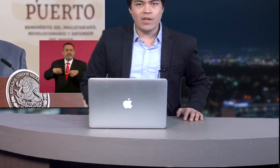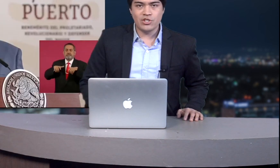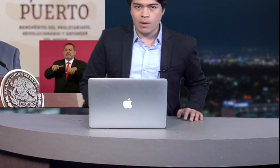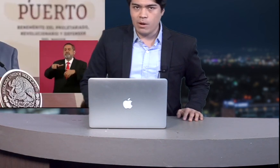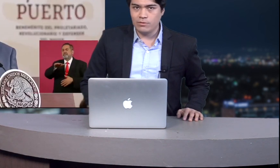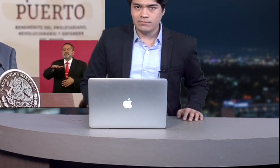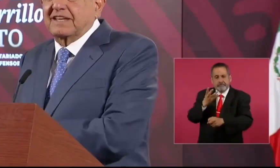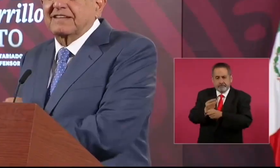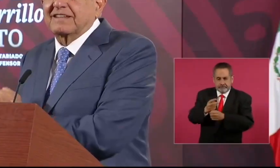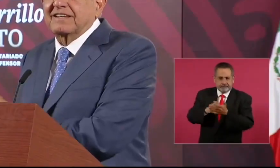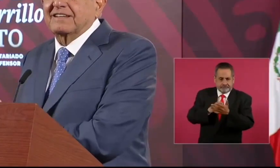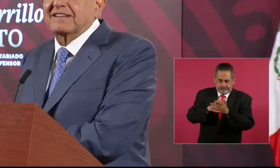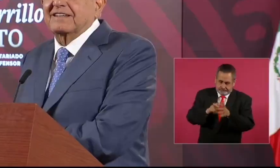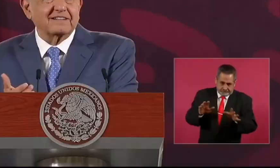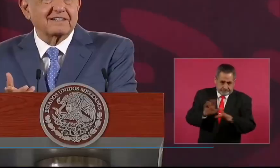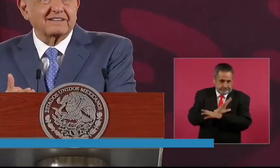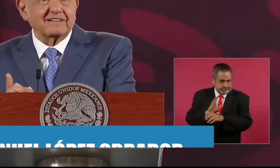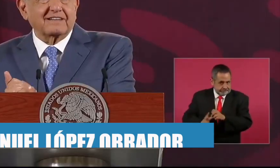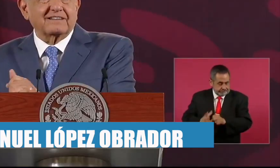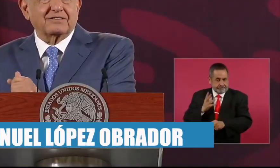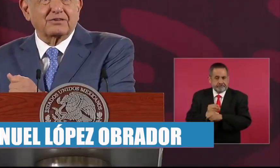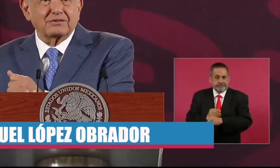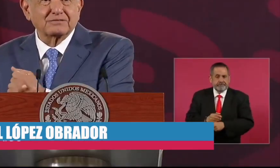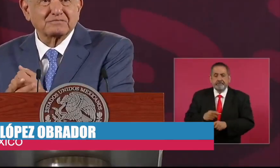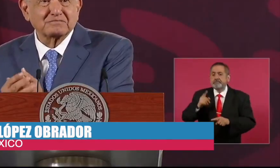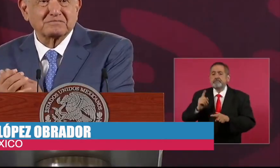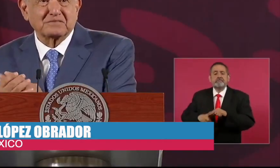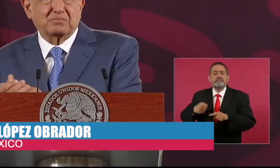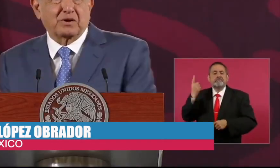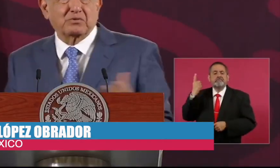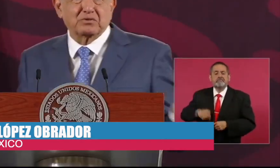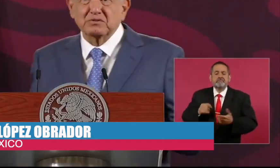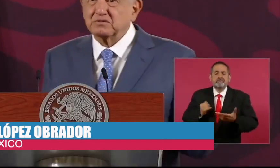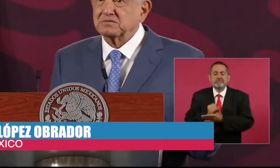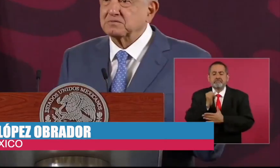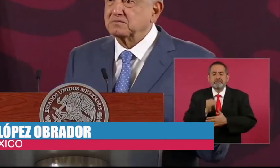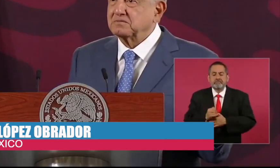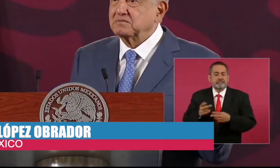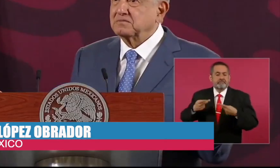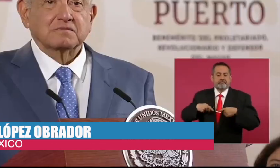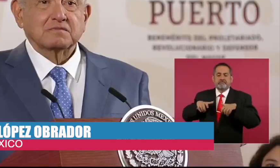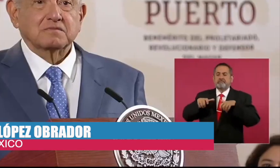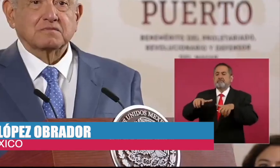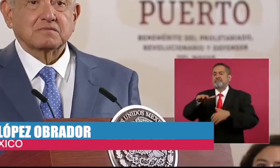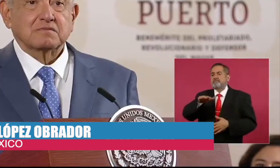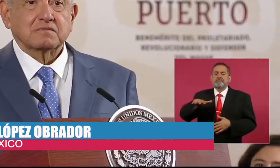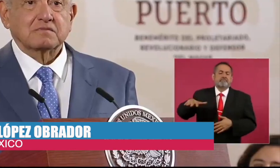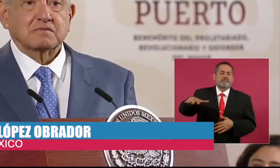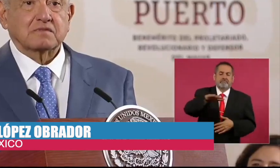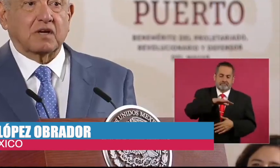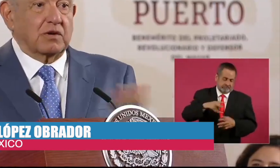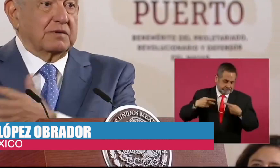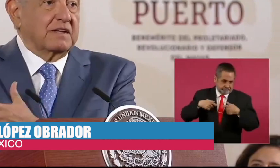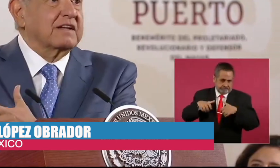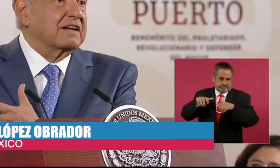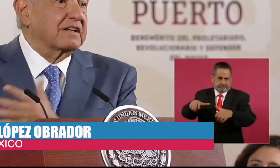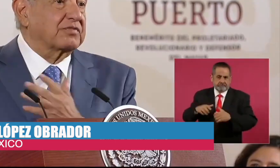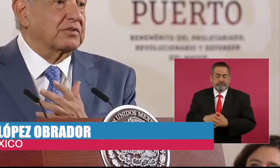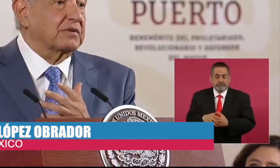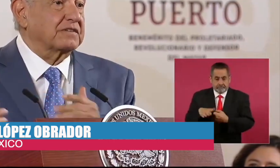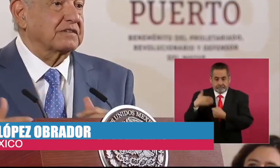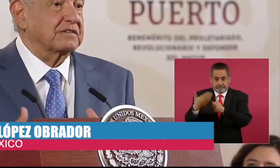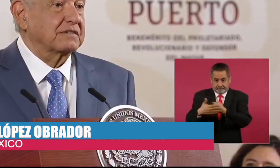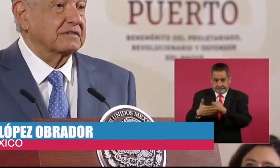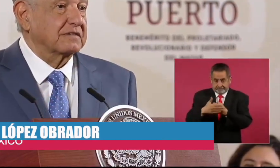de Claudia shemo Quién tiene la decisión el pueblo ahora vienen